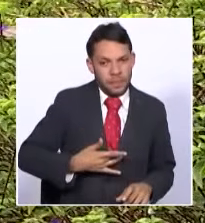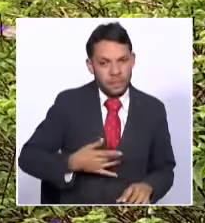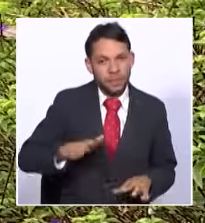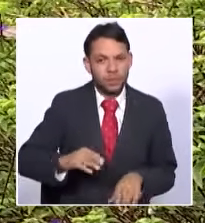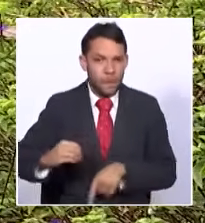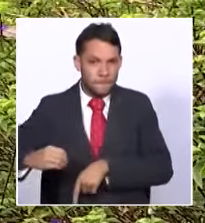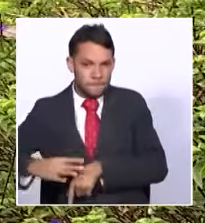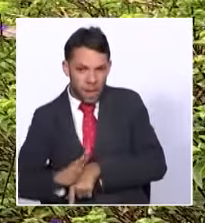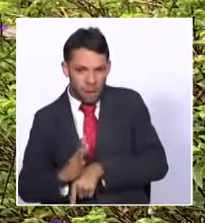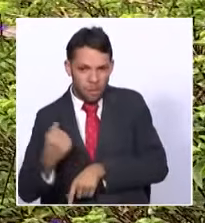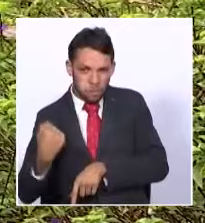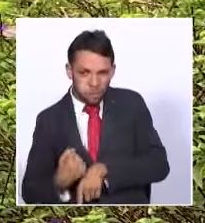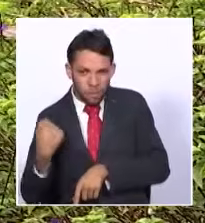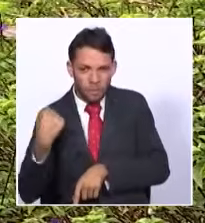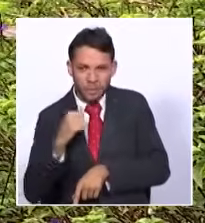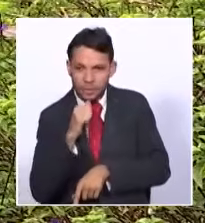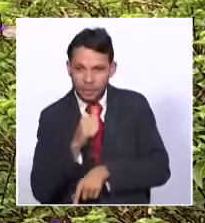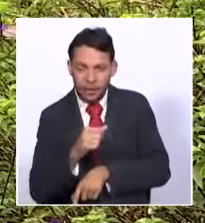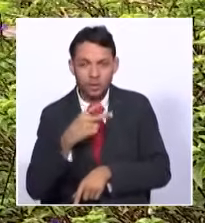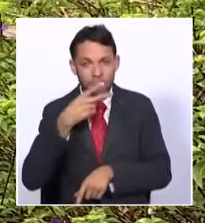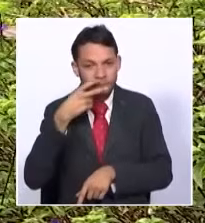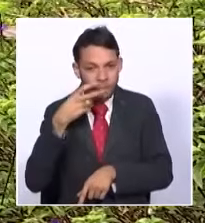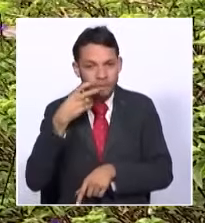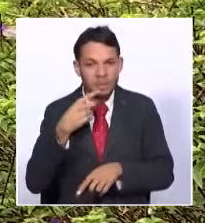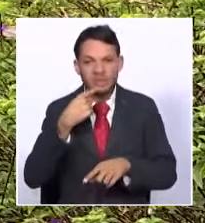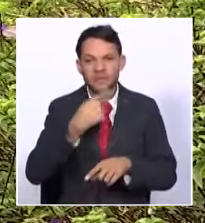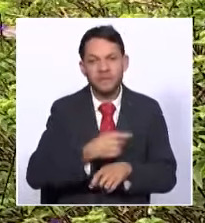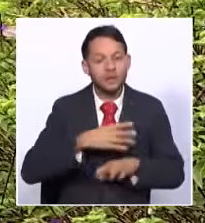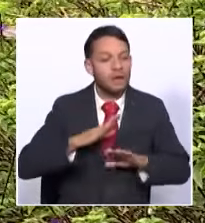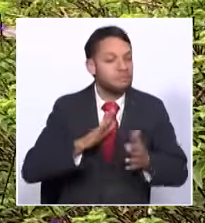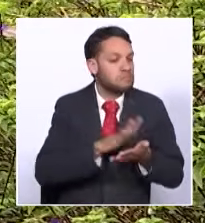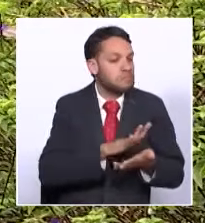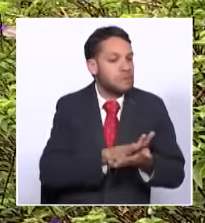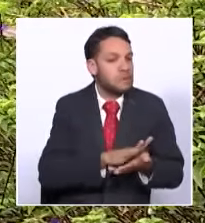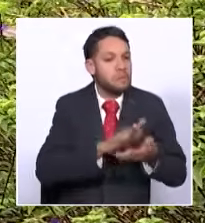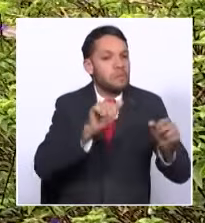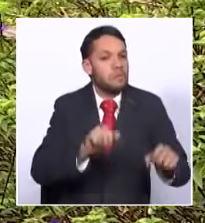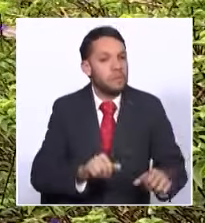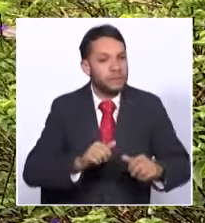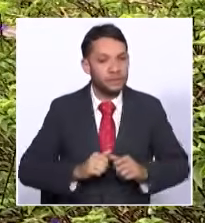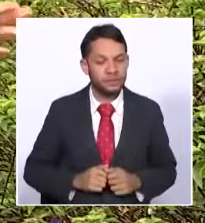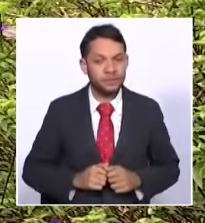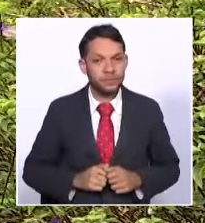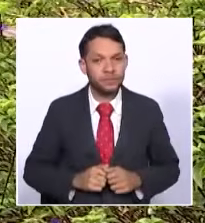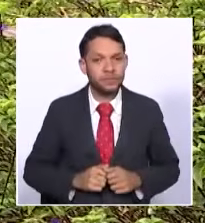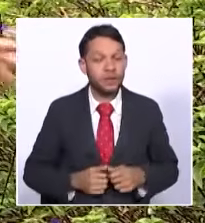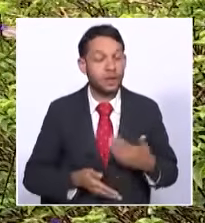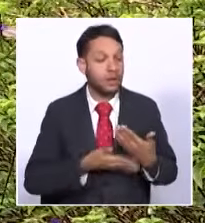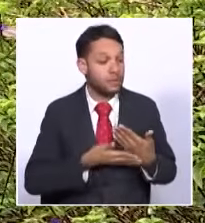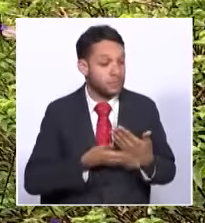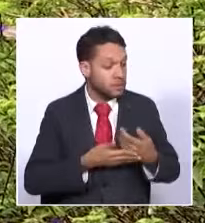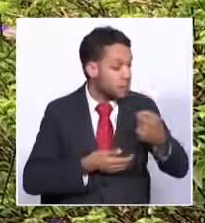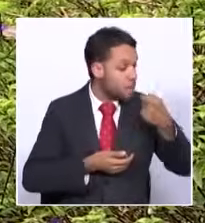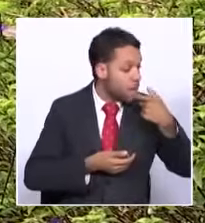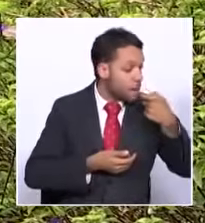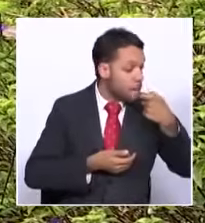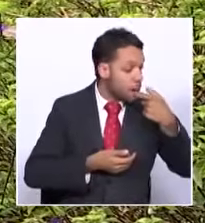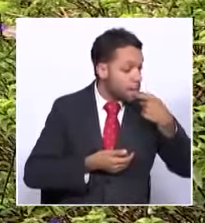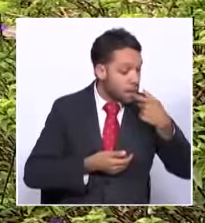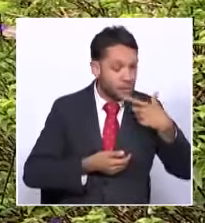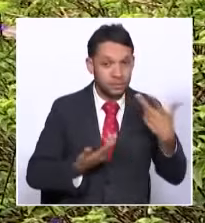con la ingesta de carne. Pero no, coma lo que quiera. Es que el medicamento, la pastica lo